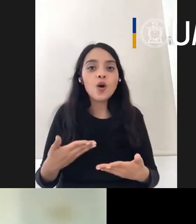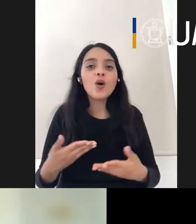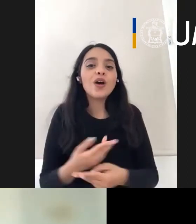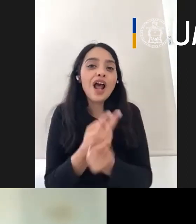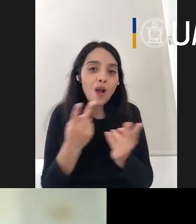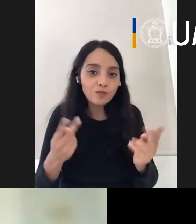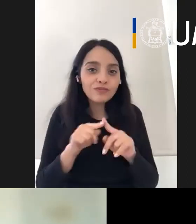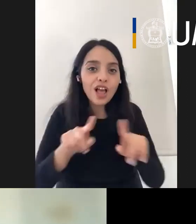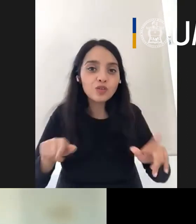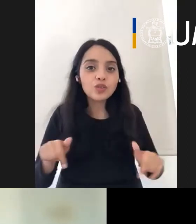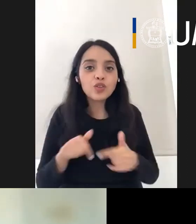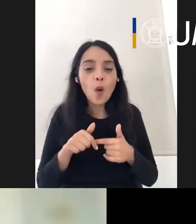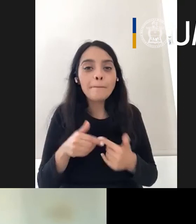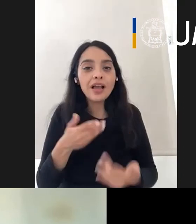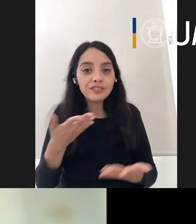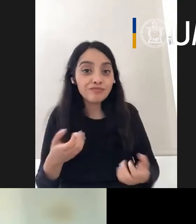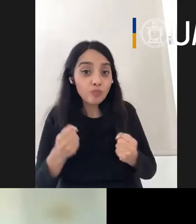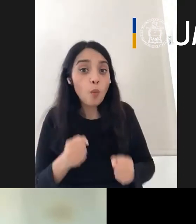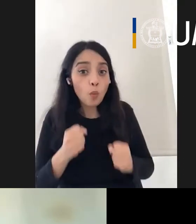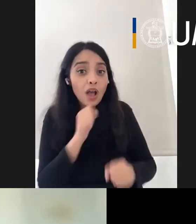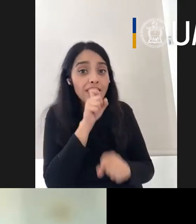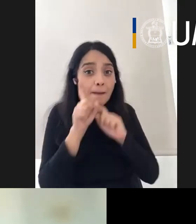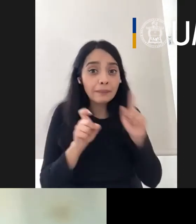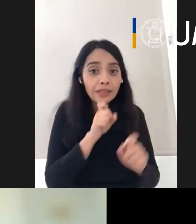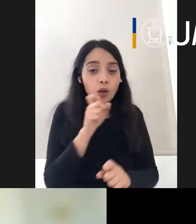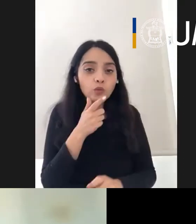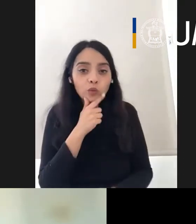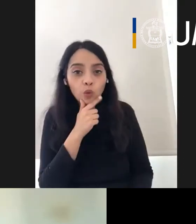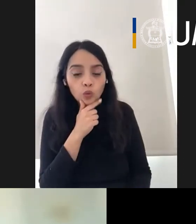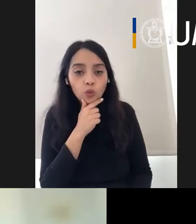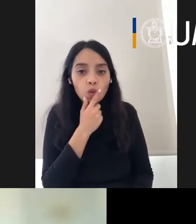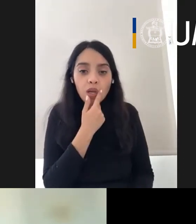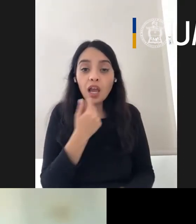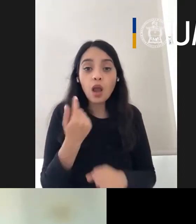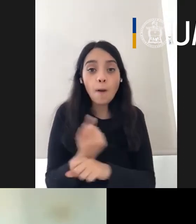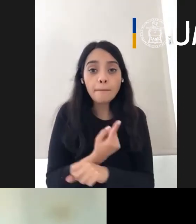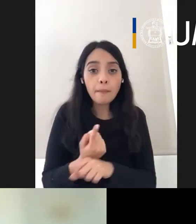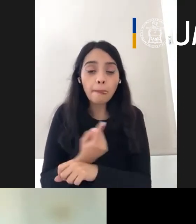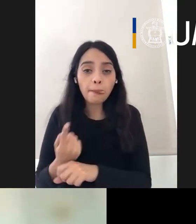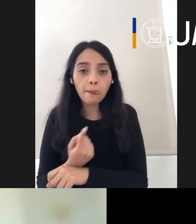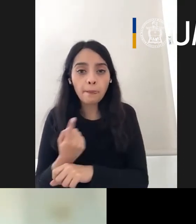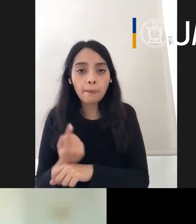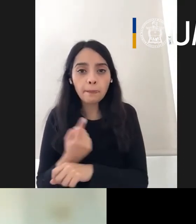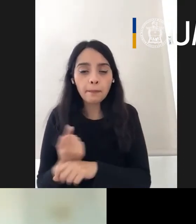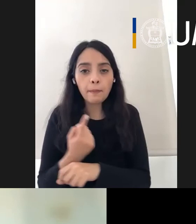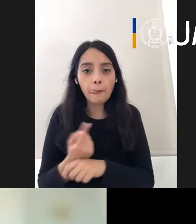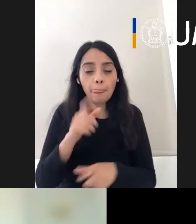paso a que puedan hacer sus consultas, a conversar con nuestros expertos